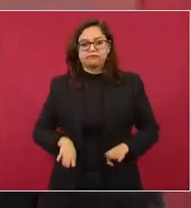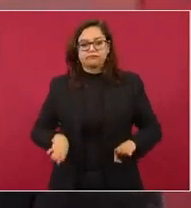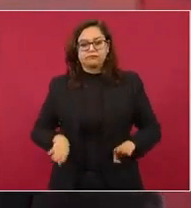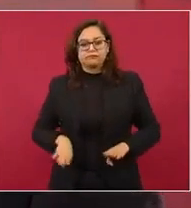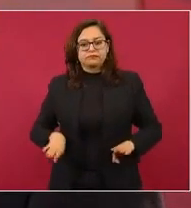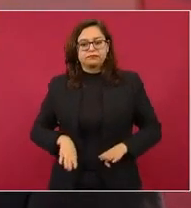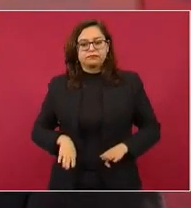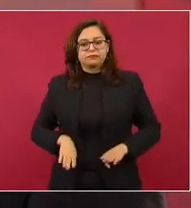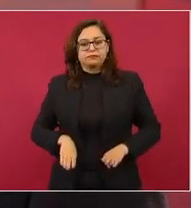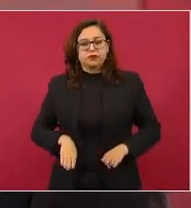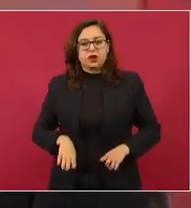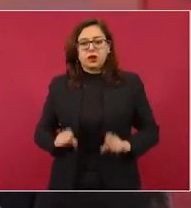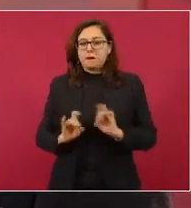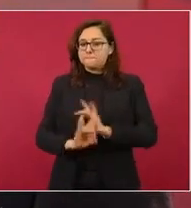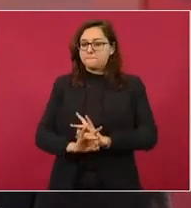Proponérselo